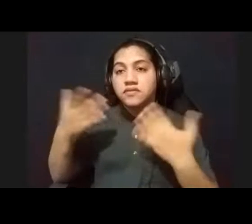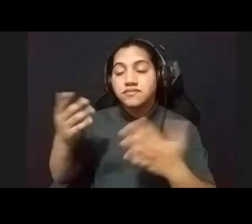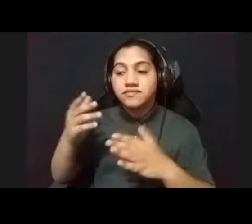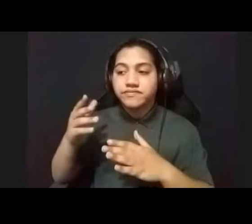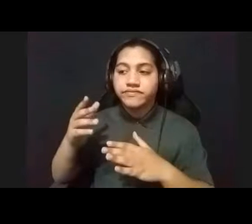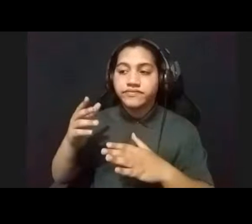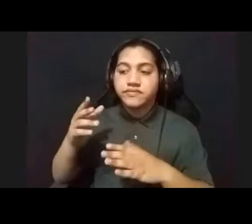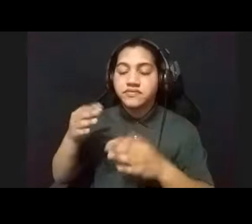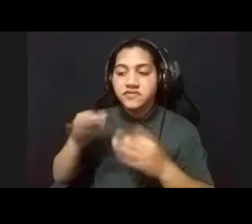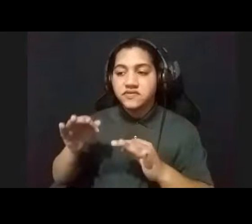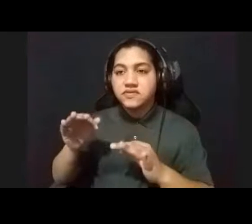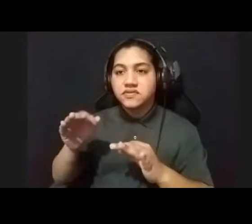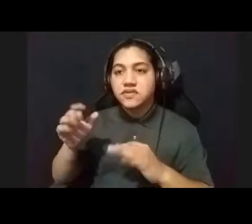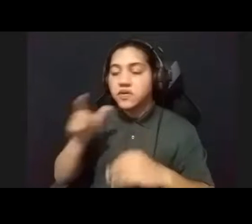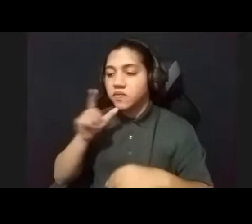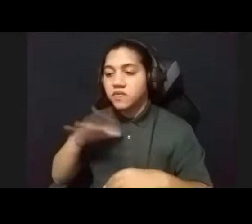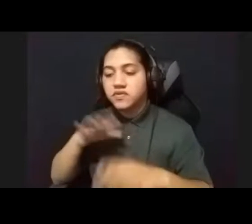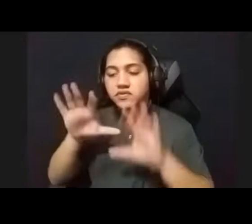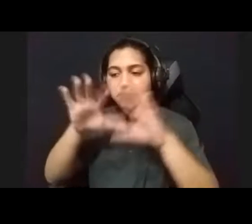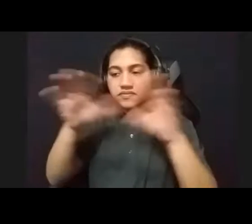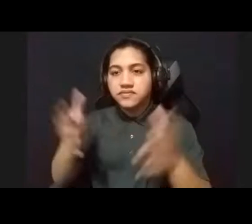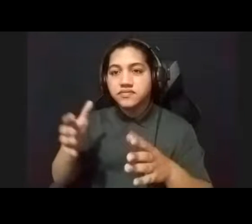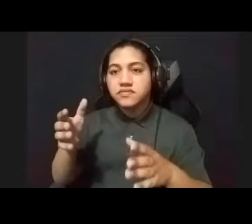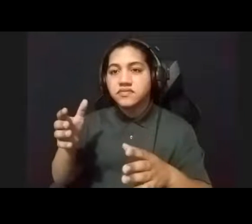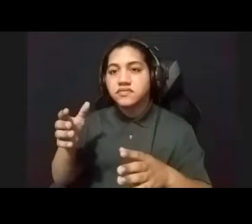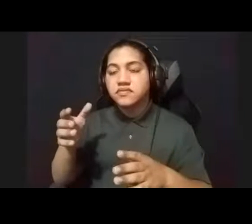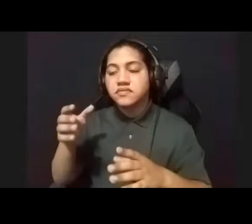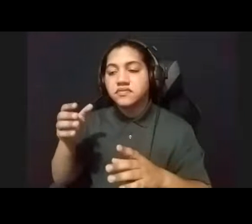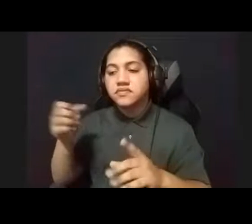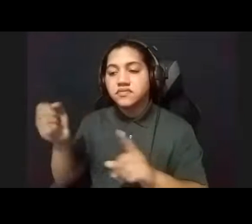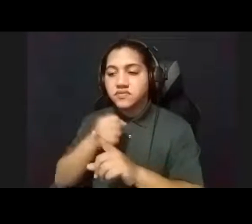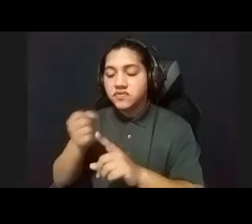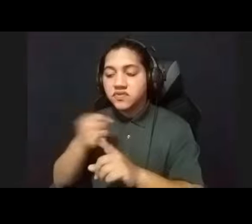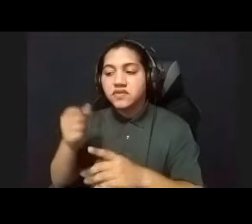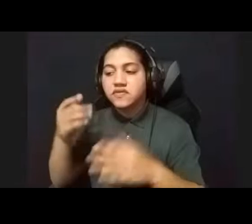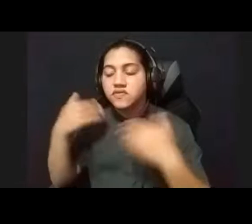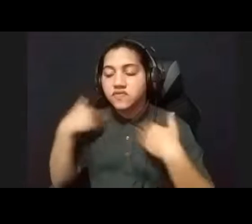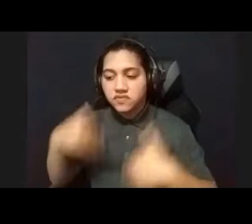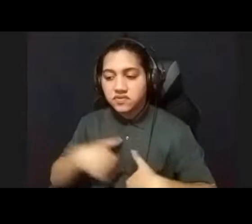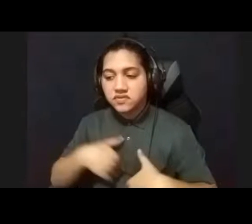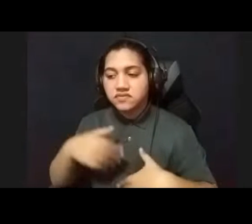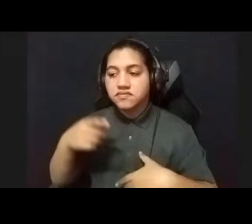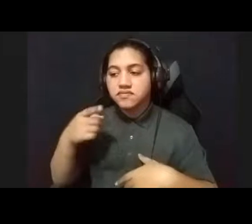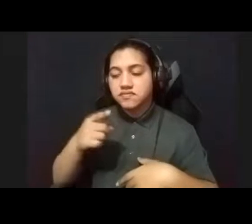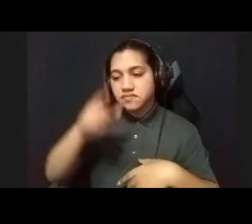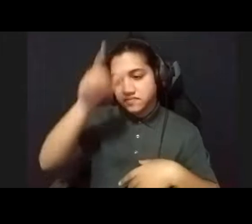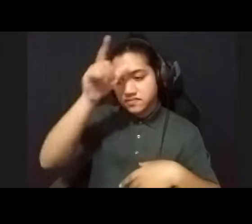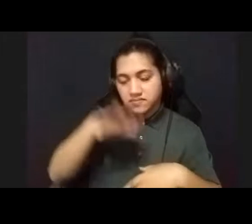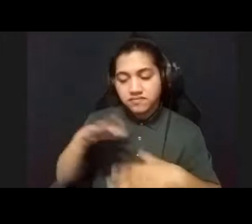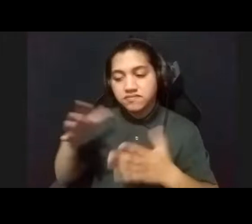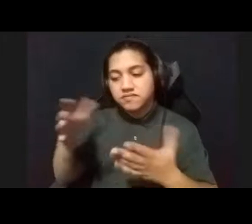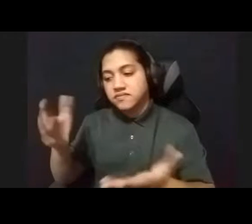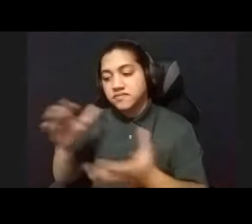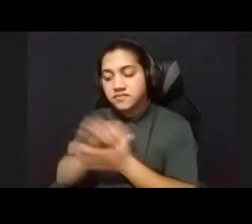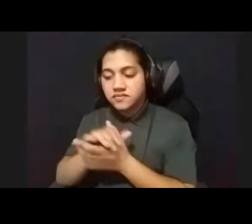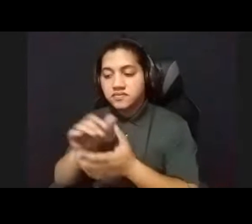violencia experimentada por las mujeres en todo el mundo es la violencia física infligida por una pareja íntima, en su